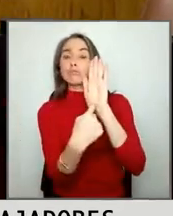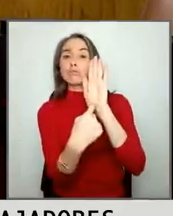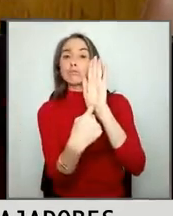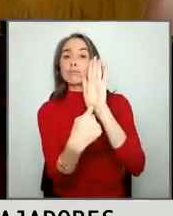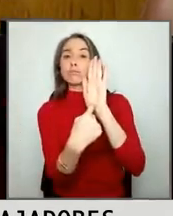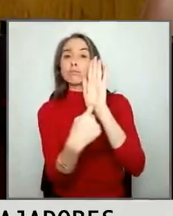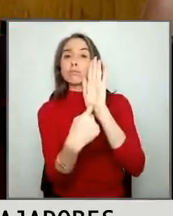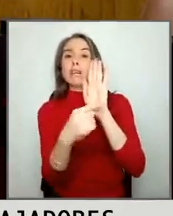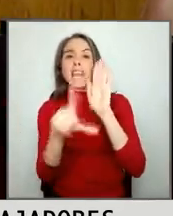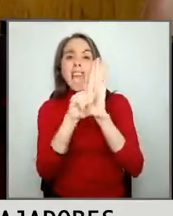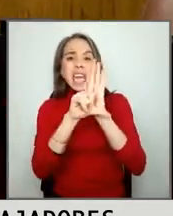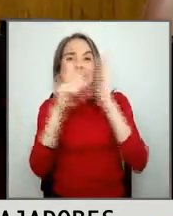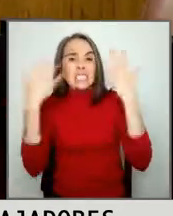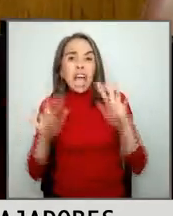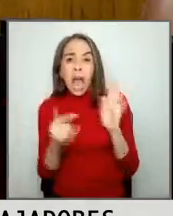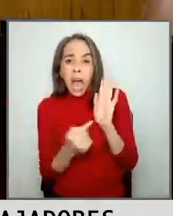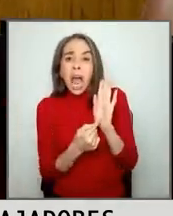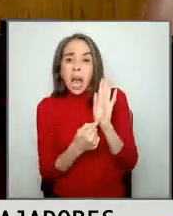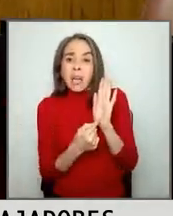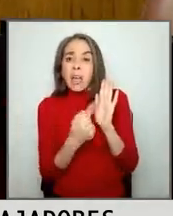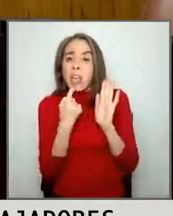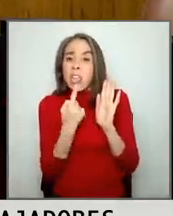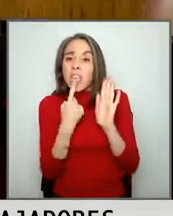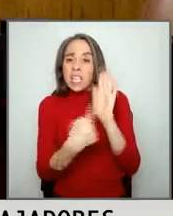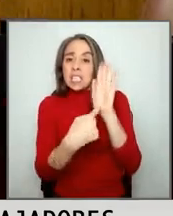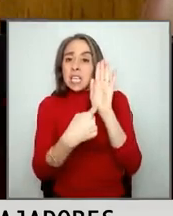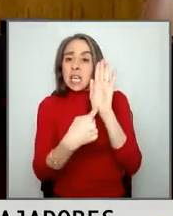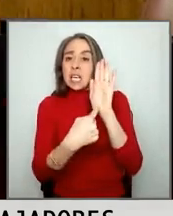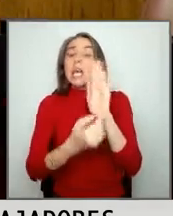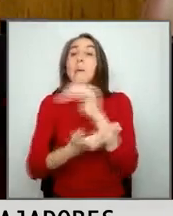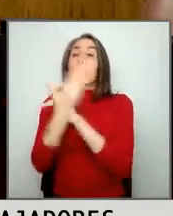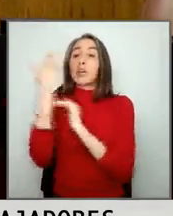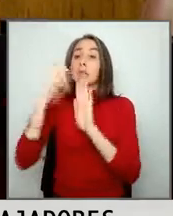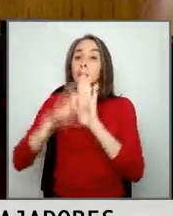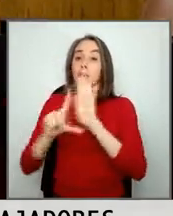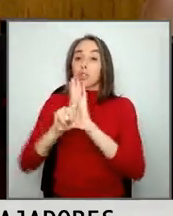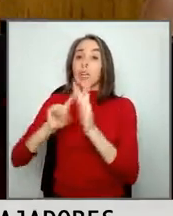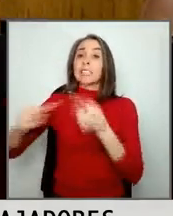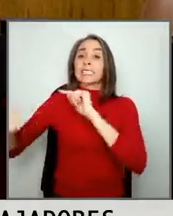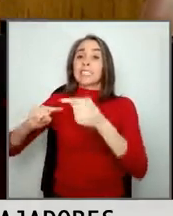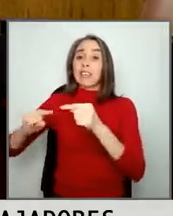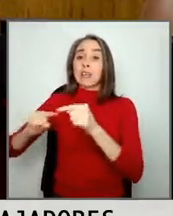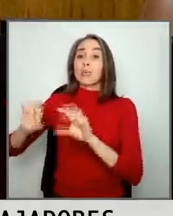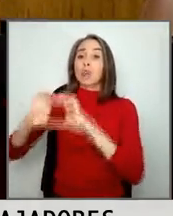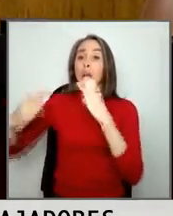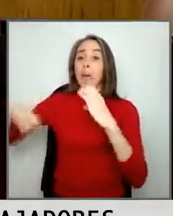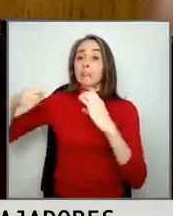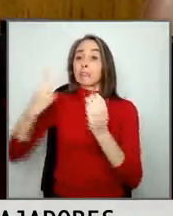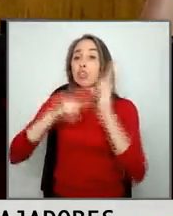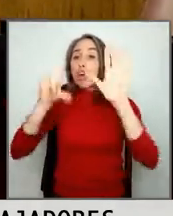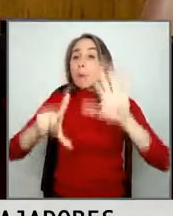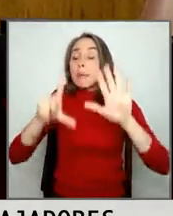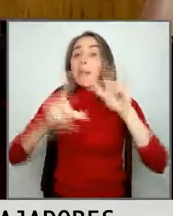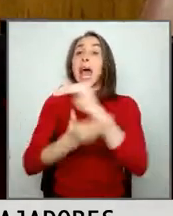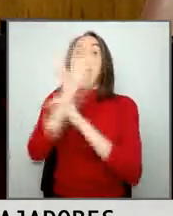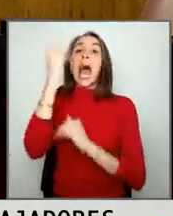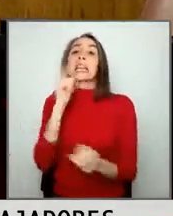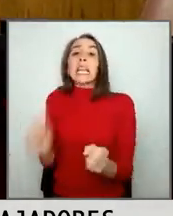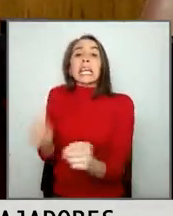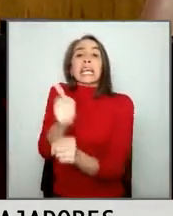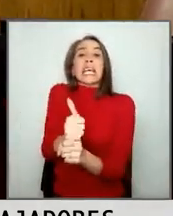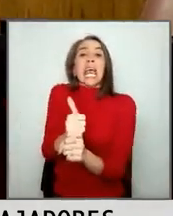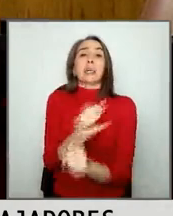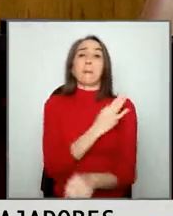ley está en lo que fue la discusión del senado año 2017 cuando la entonces ministra